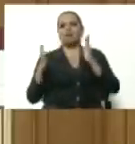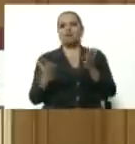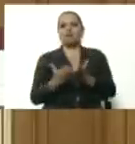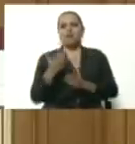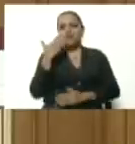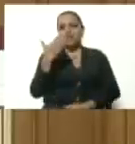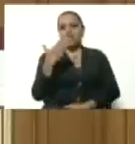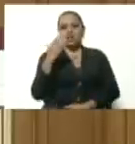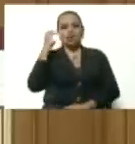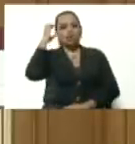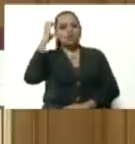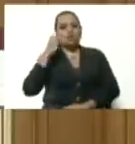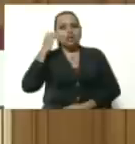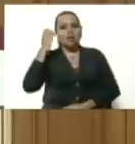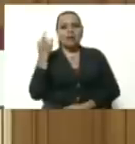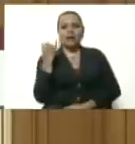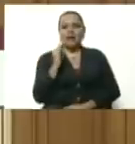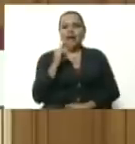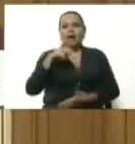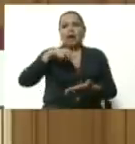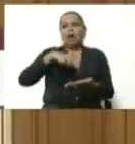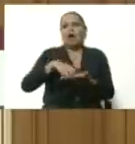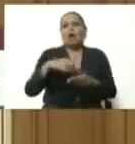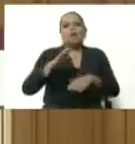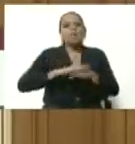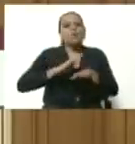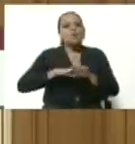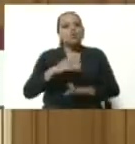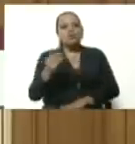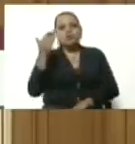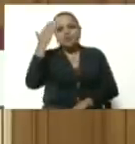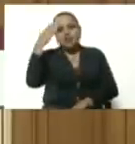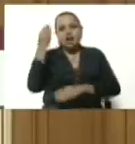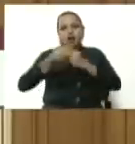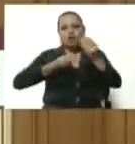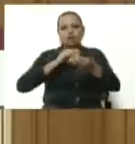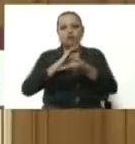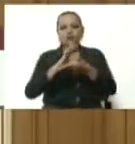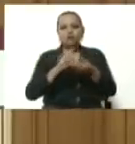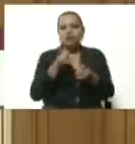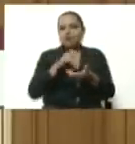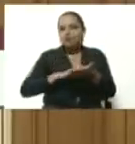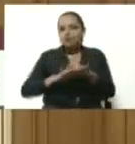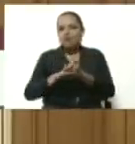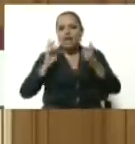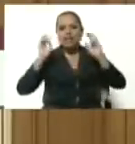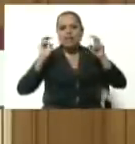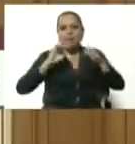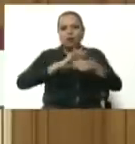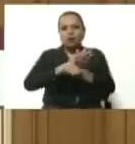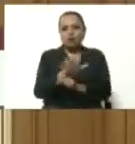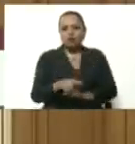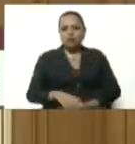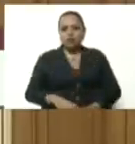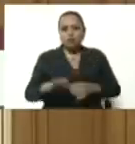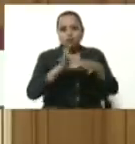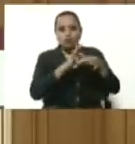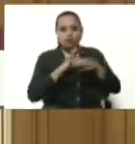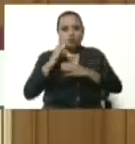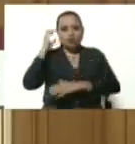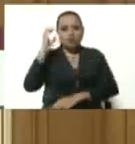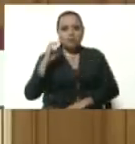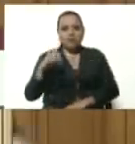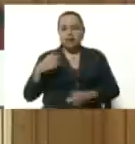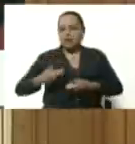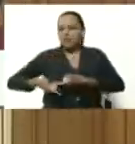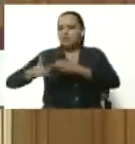Europa postrada porque no supo cómo resolver el tema del coronavirus. Frente a una Unión Europea que dejó morir